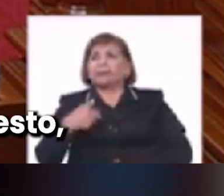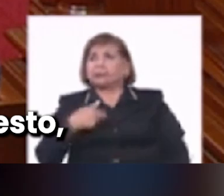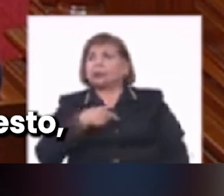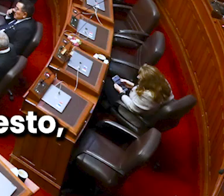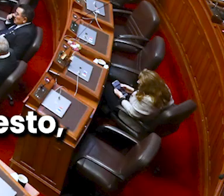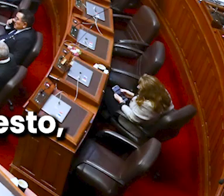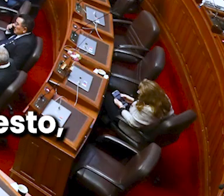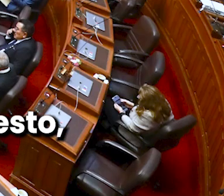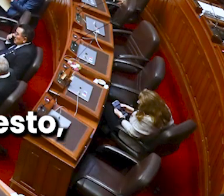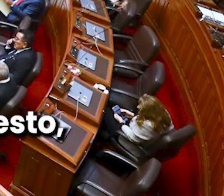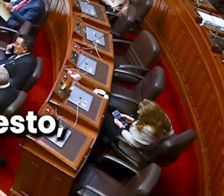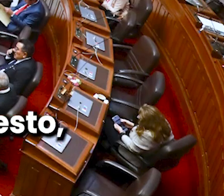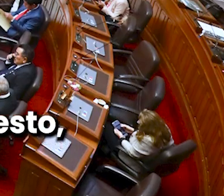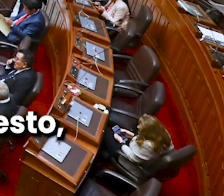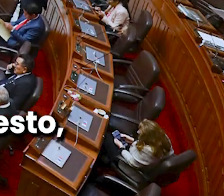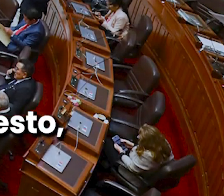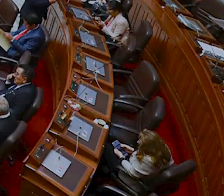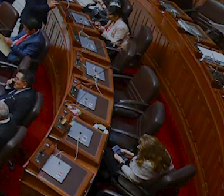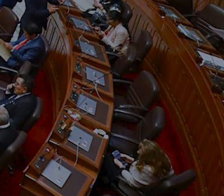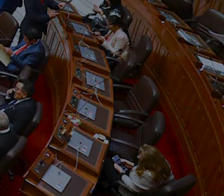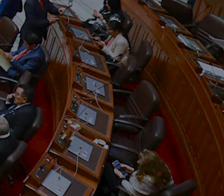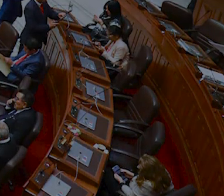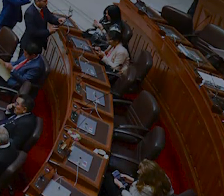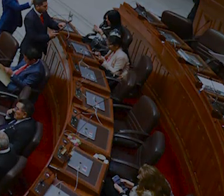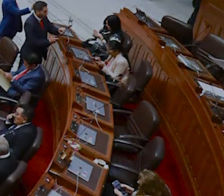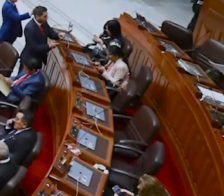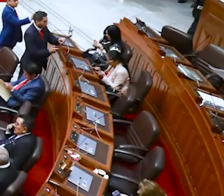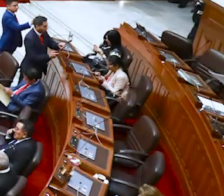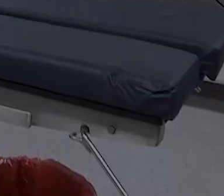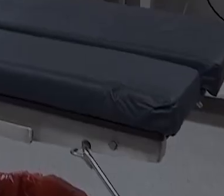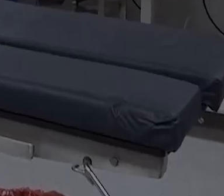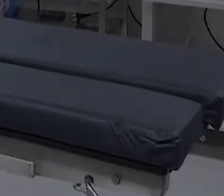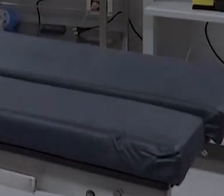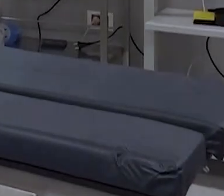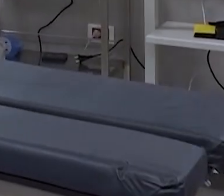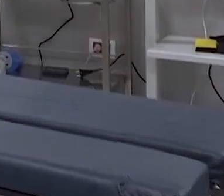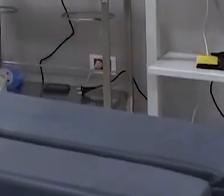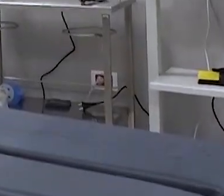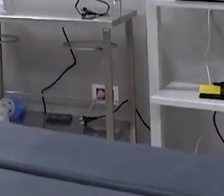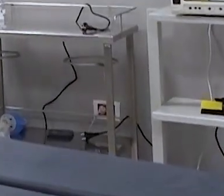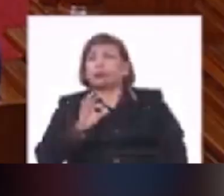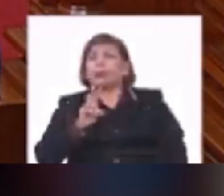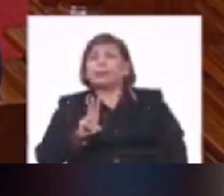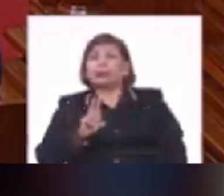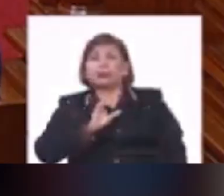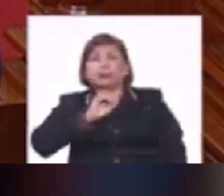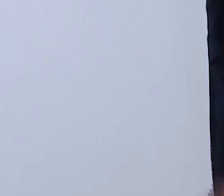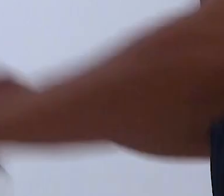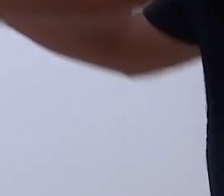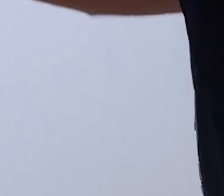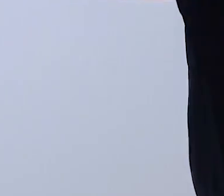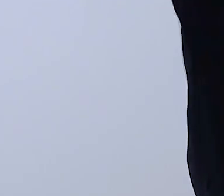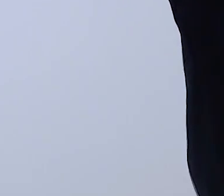En el 2021, con 12 mil millones de presupuesto, ejecutamos solo 89%, en 2022, 92%,